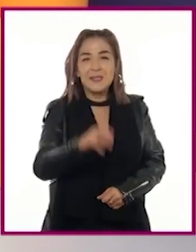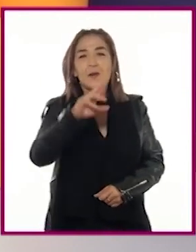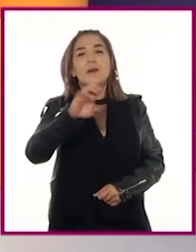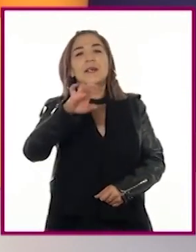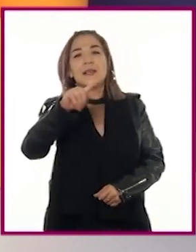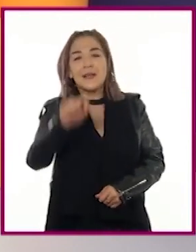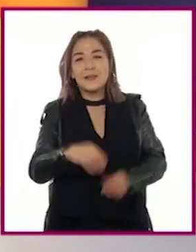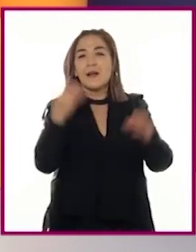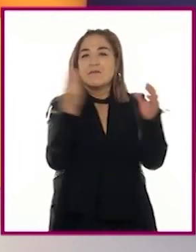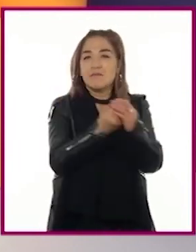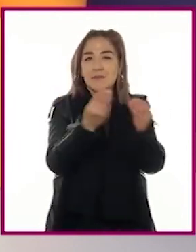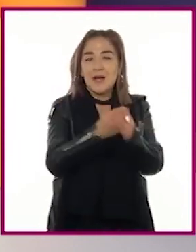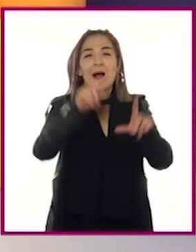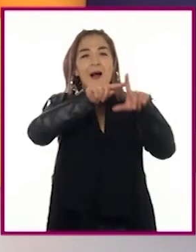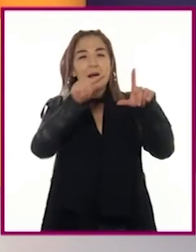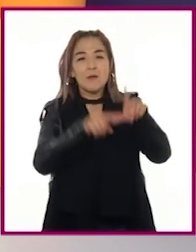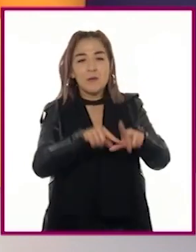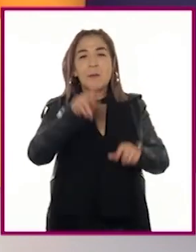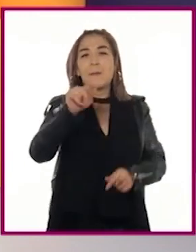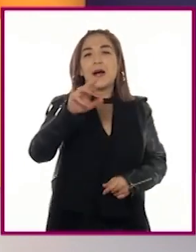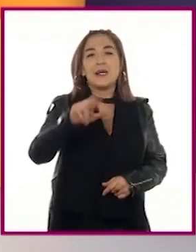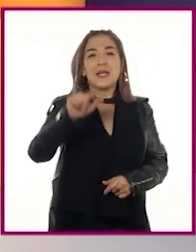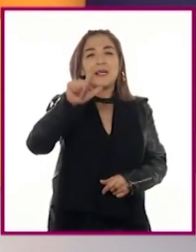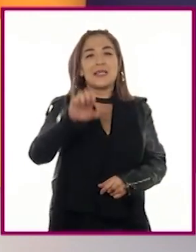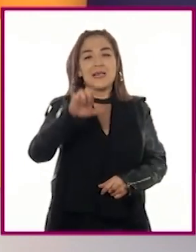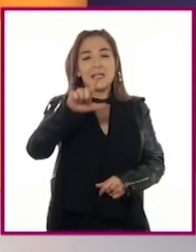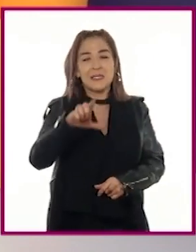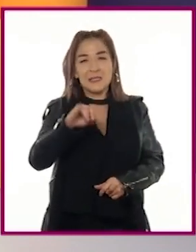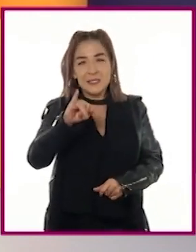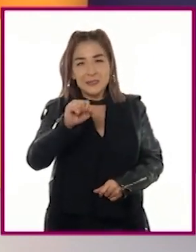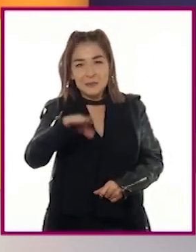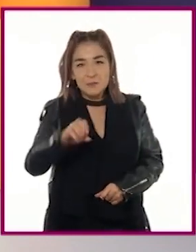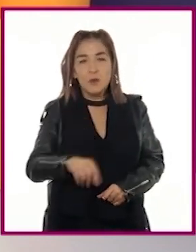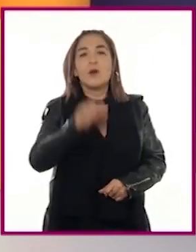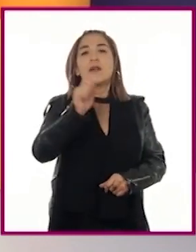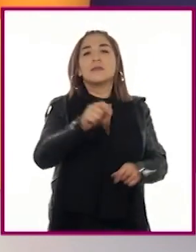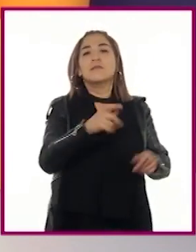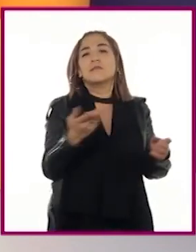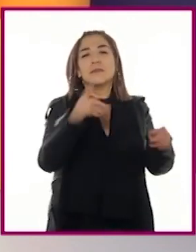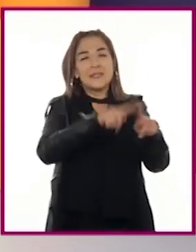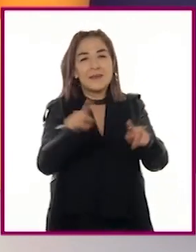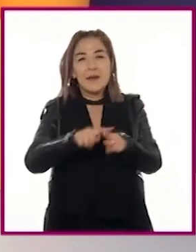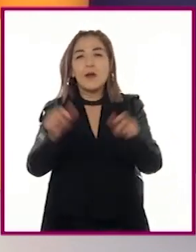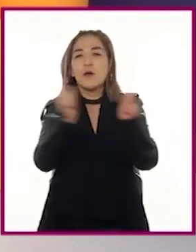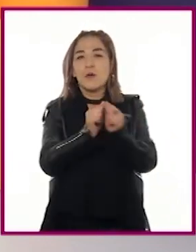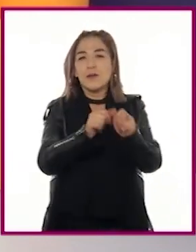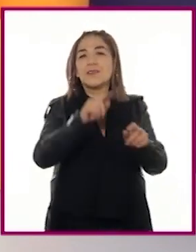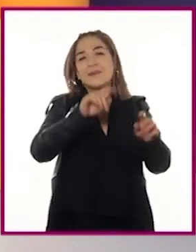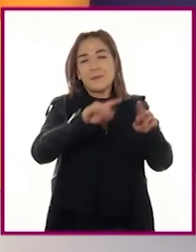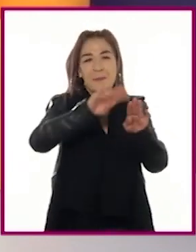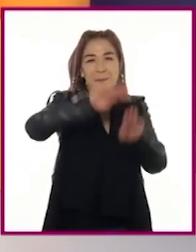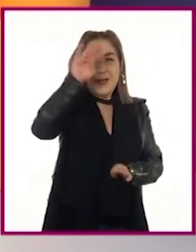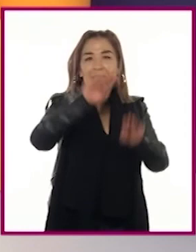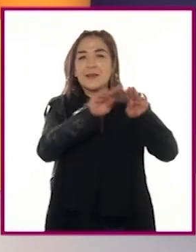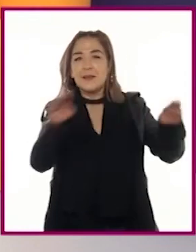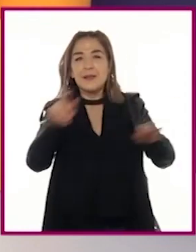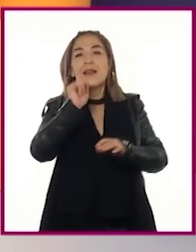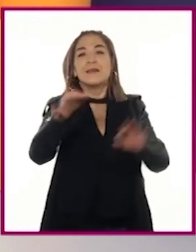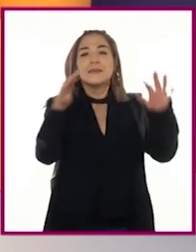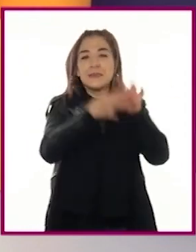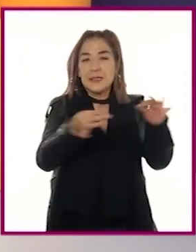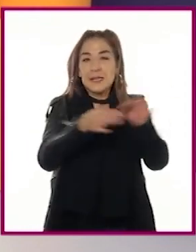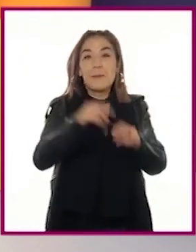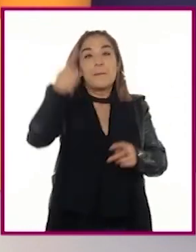ángulos, paralelismo, perpendicularidad y las posiciones relativas de las rectas, por mencionar algunos, se consideran